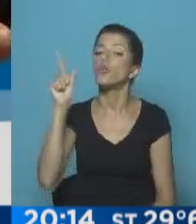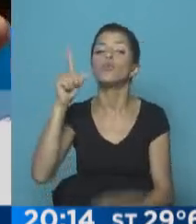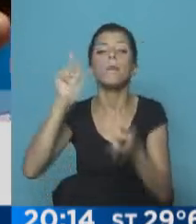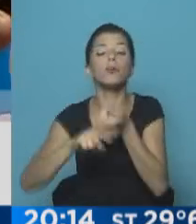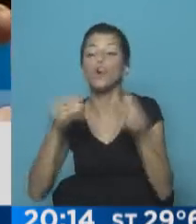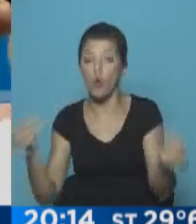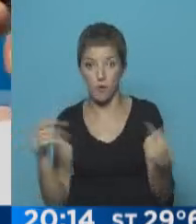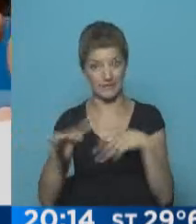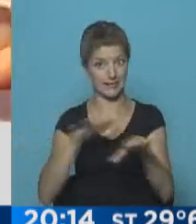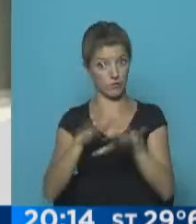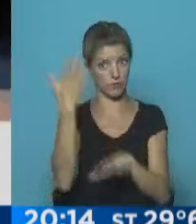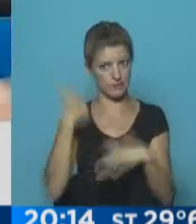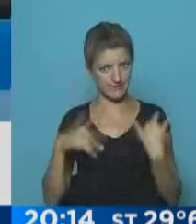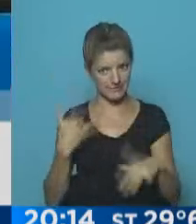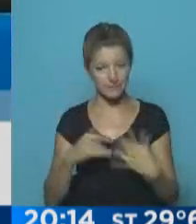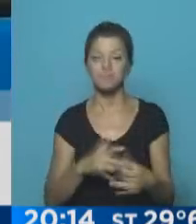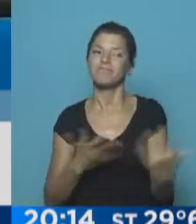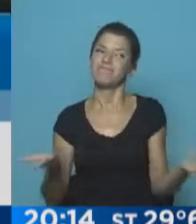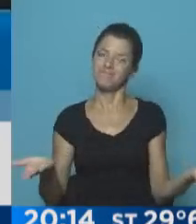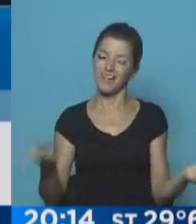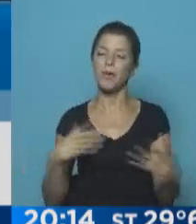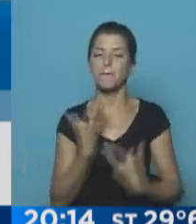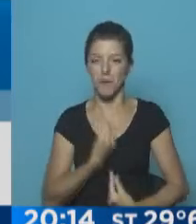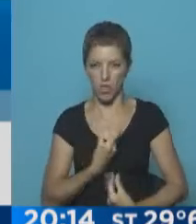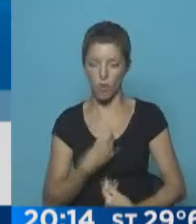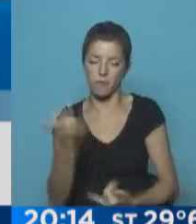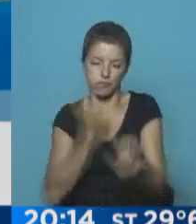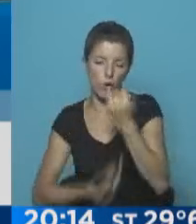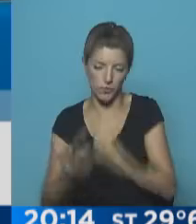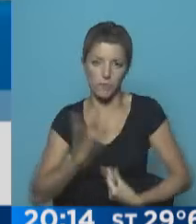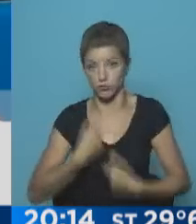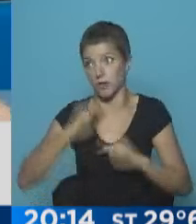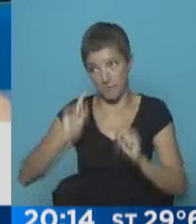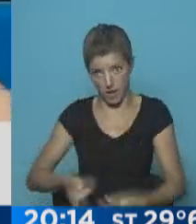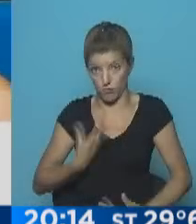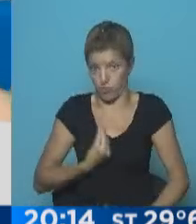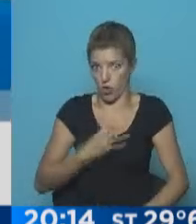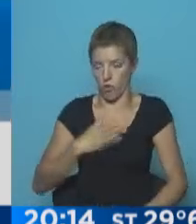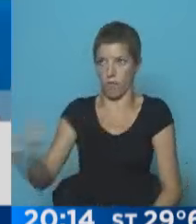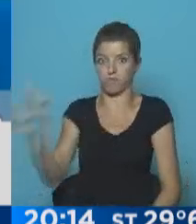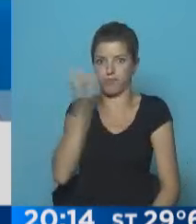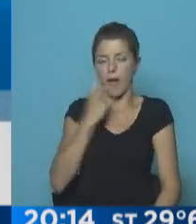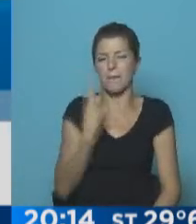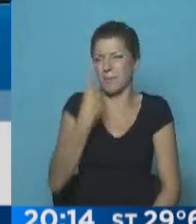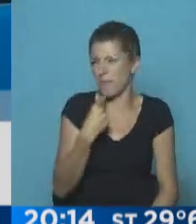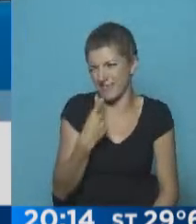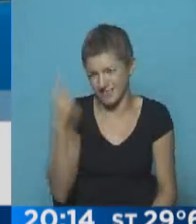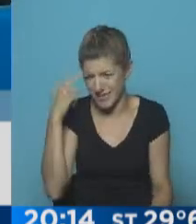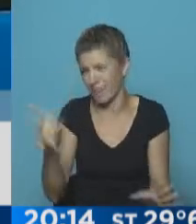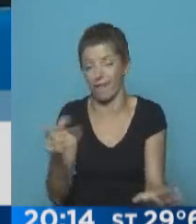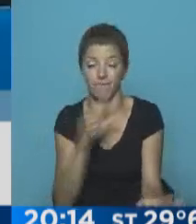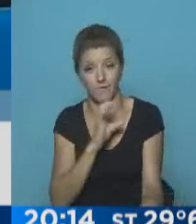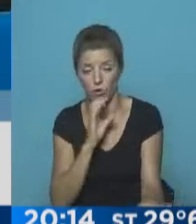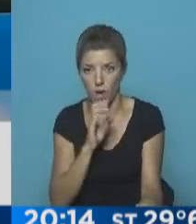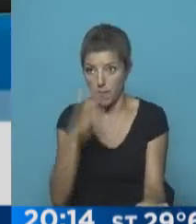vivir una situación de riesgo? Estaba muy asustado, me dijo que estaba muy asustado. Bueno, yo también me asusté cuando me llamó. Primero no le creí, pensé que era una juego. Volví a llamar y